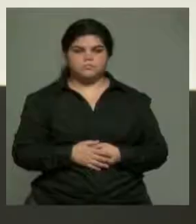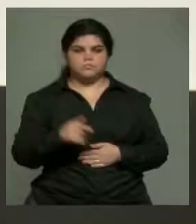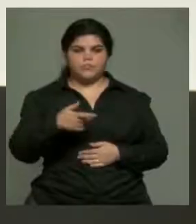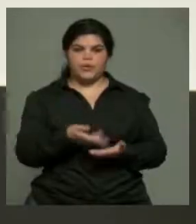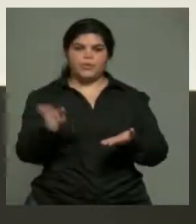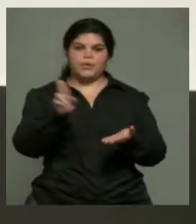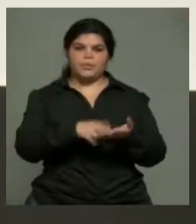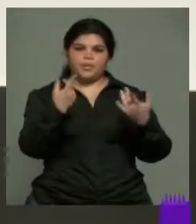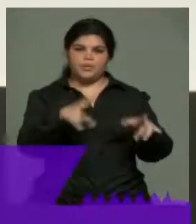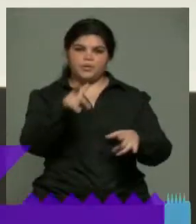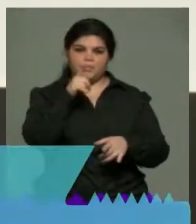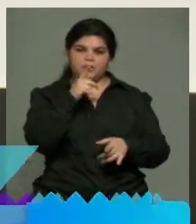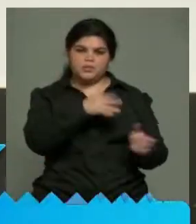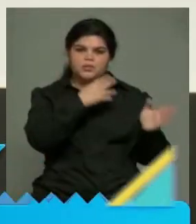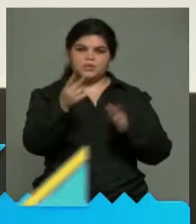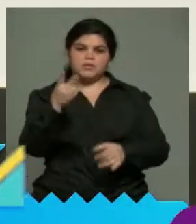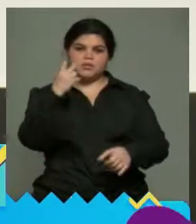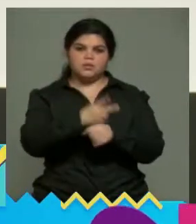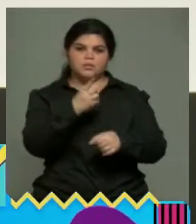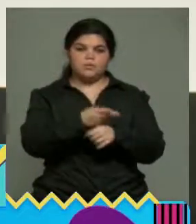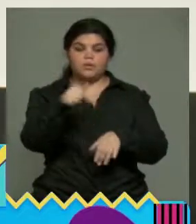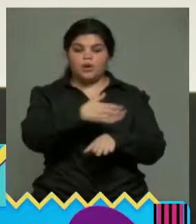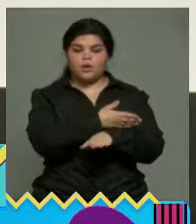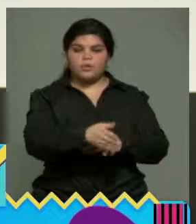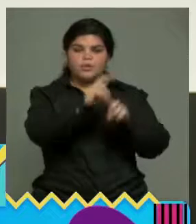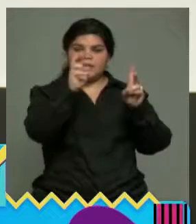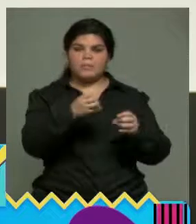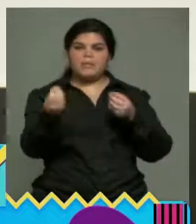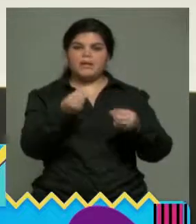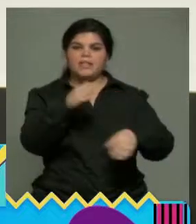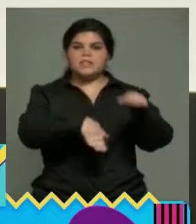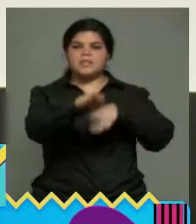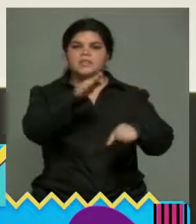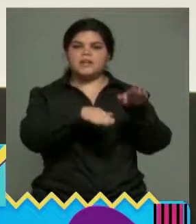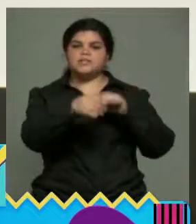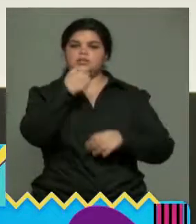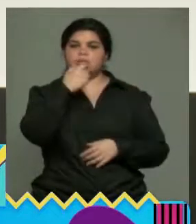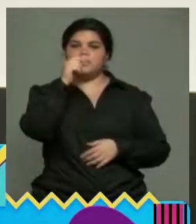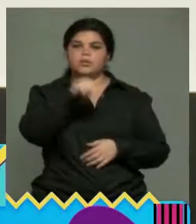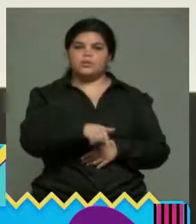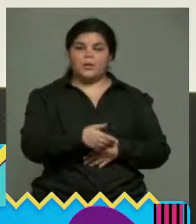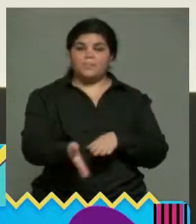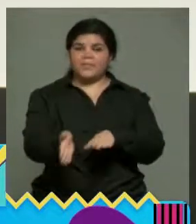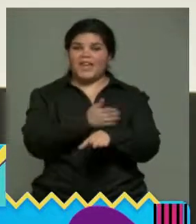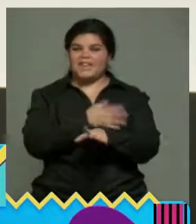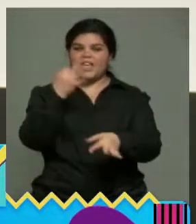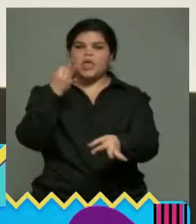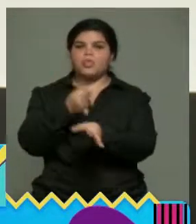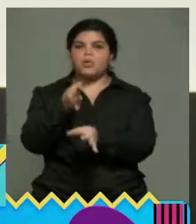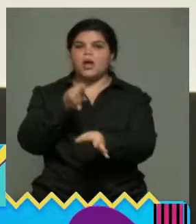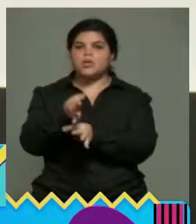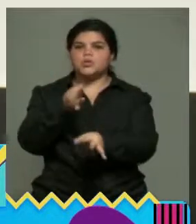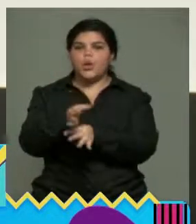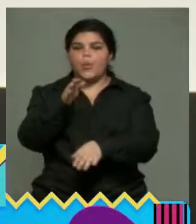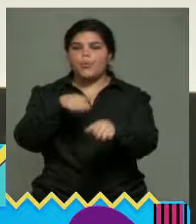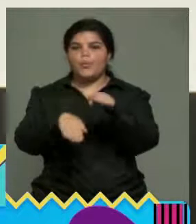Regresamos en Distintos Parecidos, segundo bloque. Vamos a continuar con el tema que es tránsito de Mendoza. Y antes de meternos en el tema de educación vial, vamos